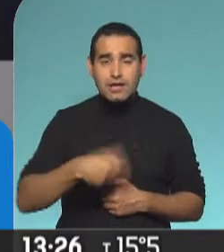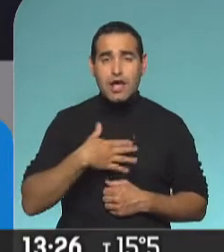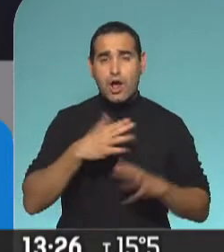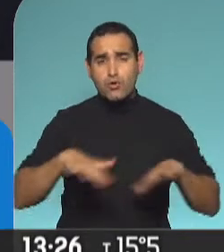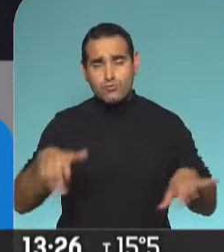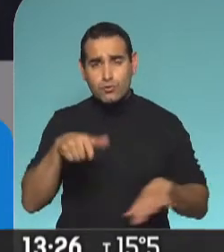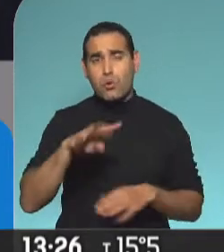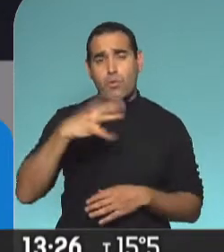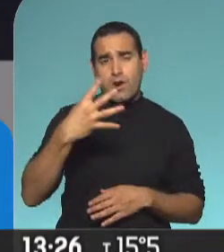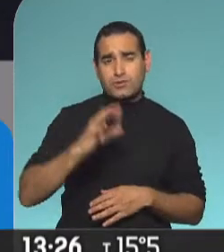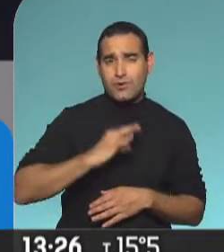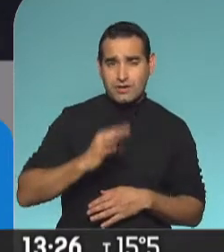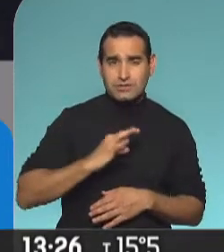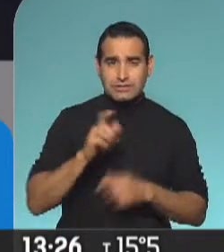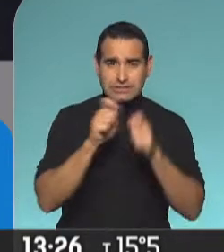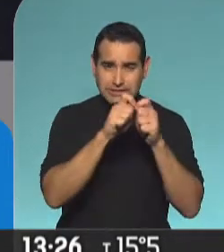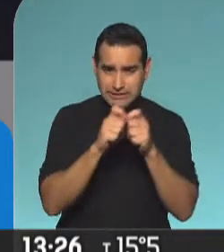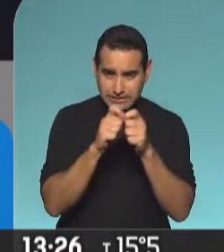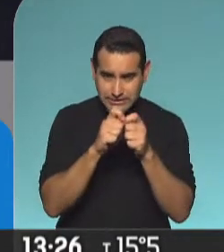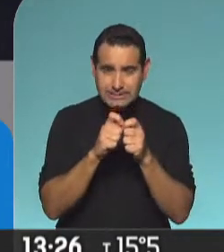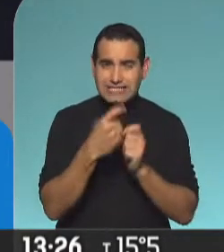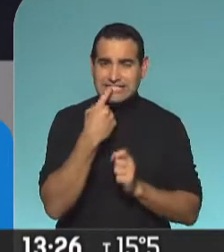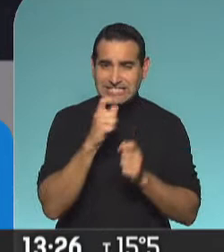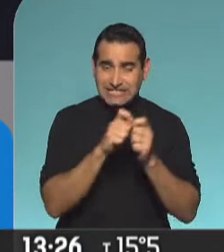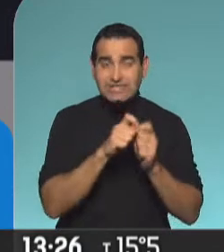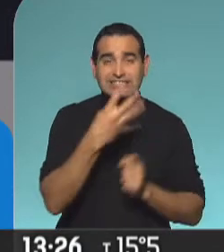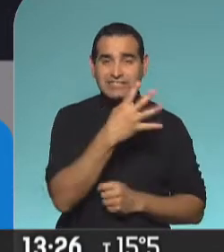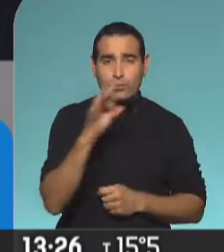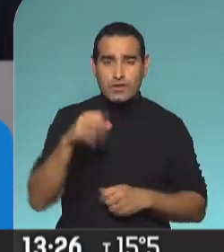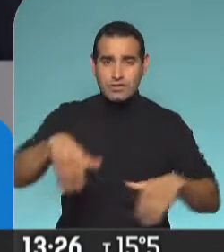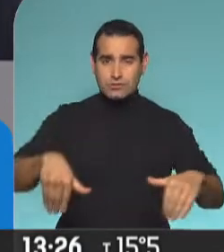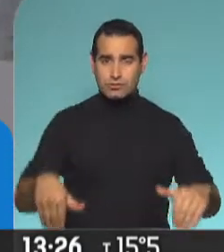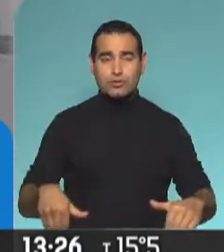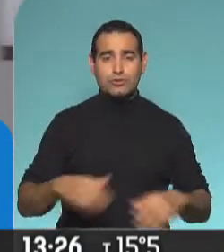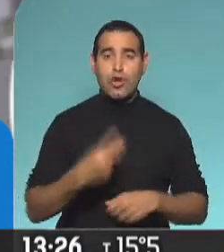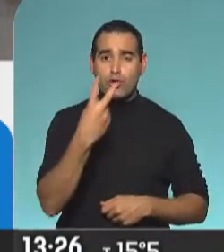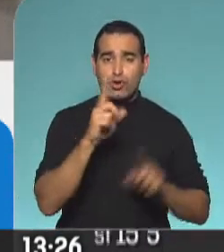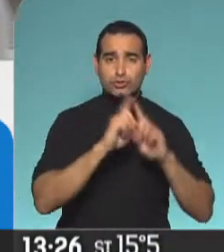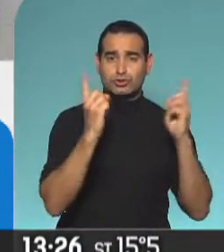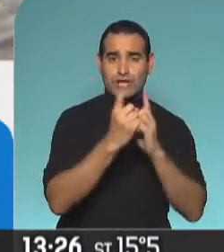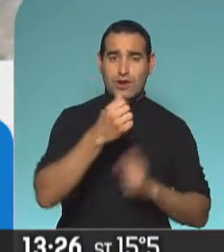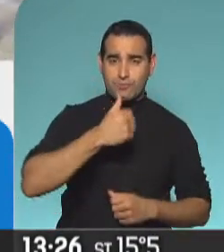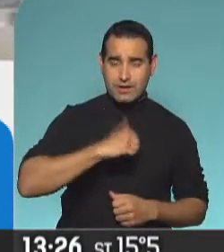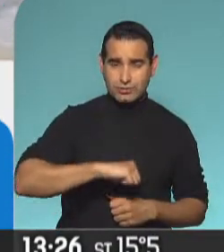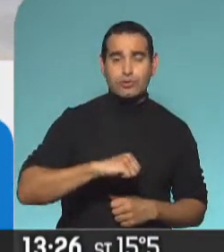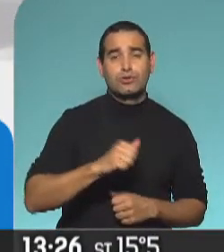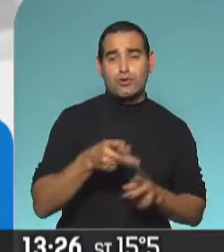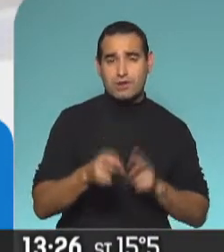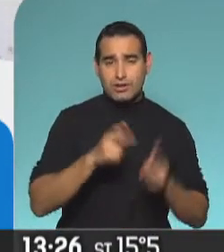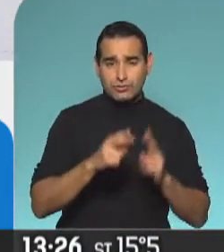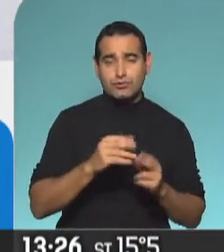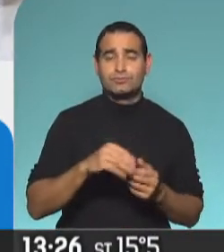año, donde aprenden a restaurar caries. Tiene 50 sillones, 2 quirófanos, 4 boxes para toma